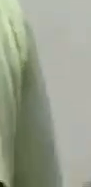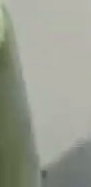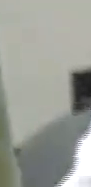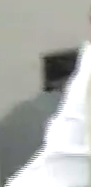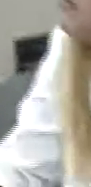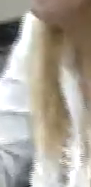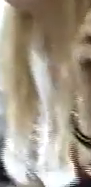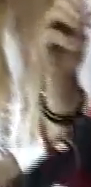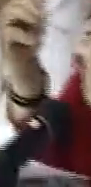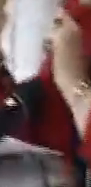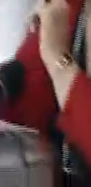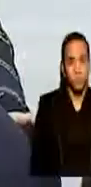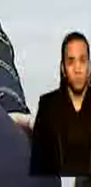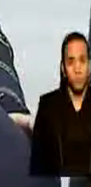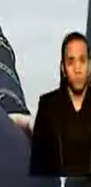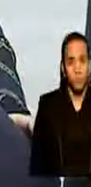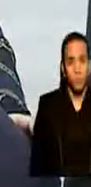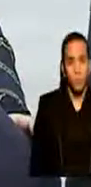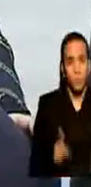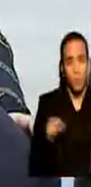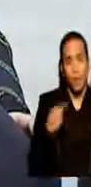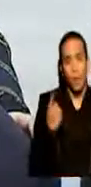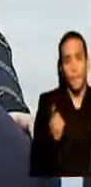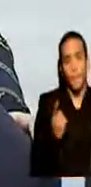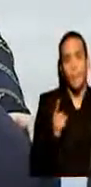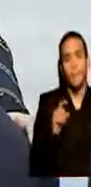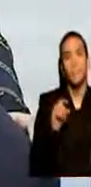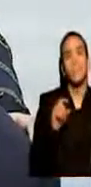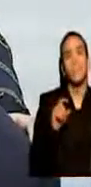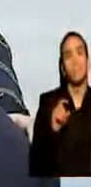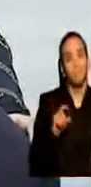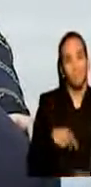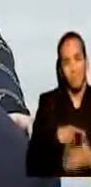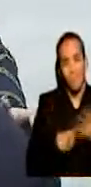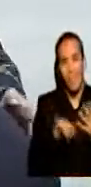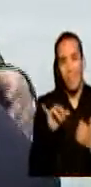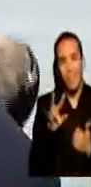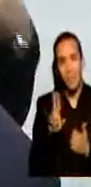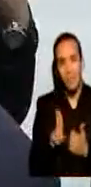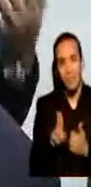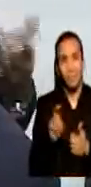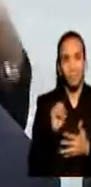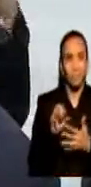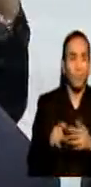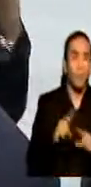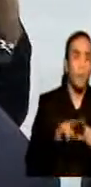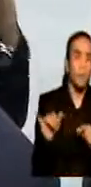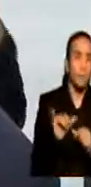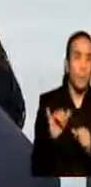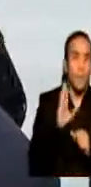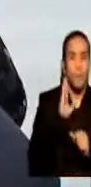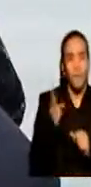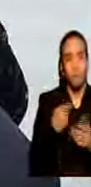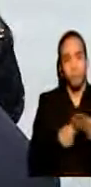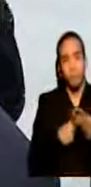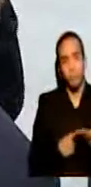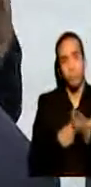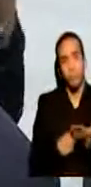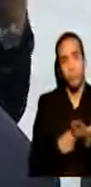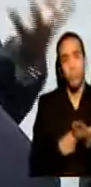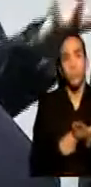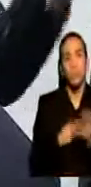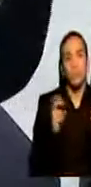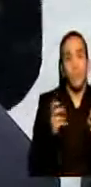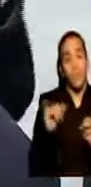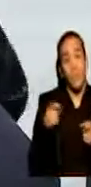va a mirar no solamente lo de sales tax, IVA, IBU, lo que sea, sino se va a mirar también el tema de corporate income tax, sobre todo a